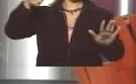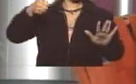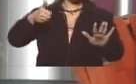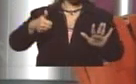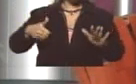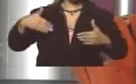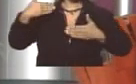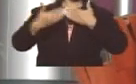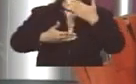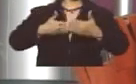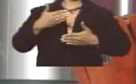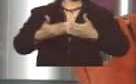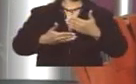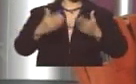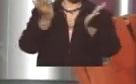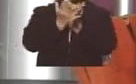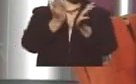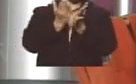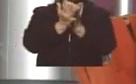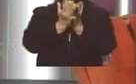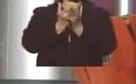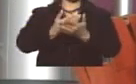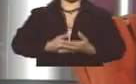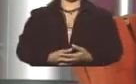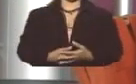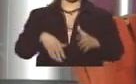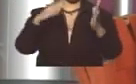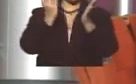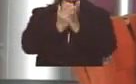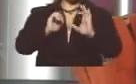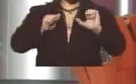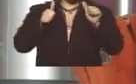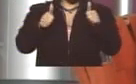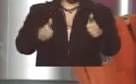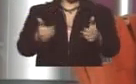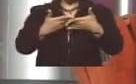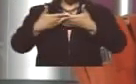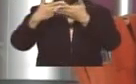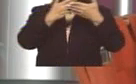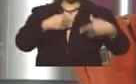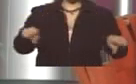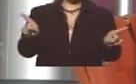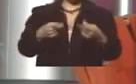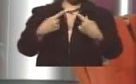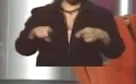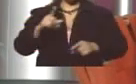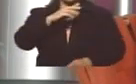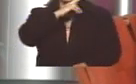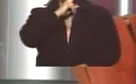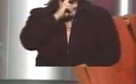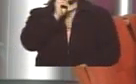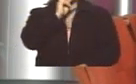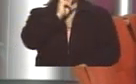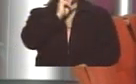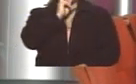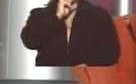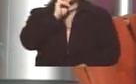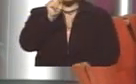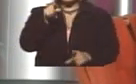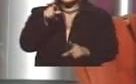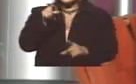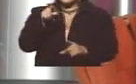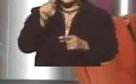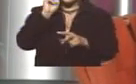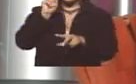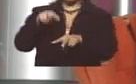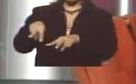vengo realizando desde que estaba en el colegio. De allí comencé a estudiar música. Mi mamá tuvo